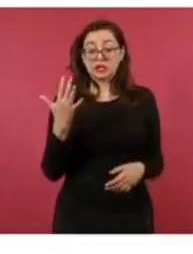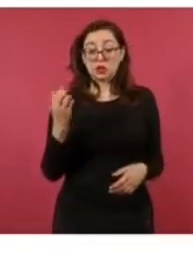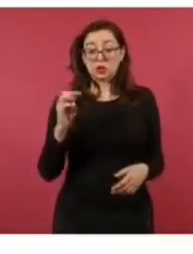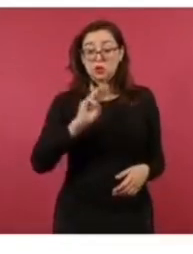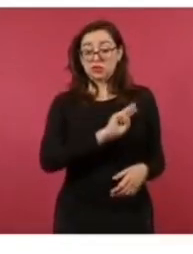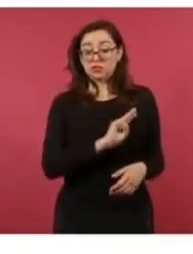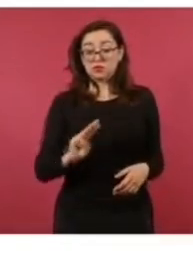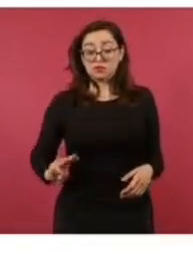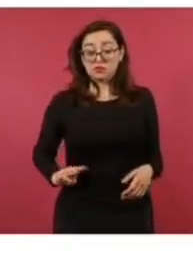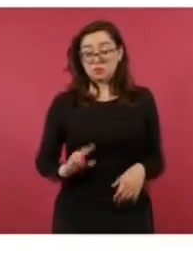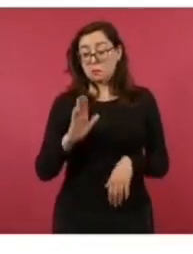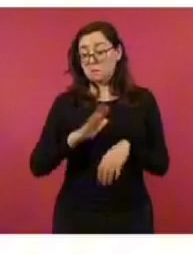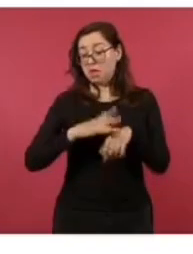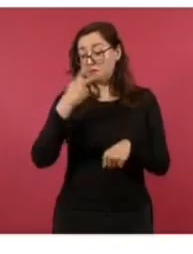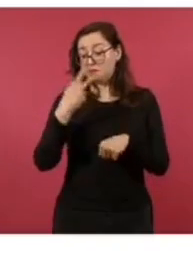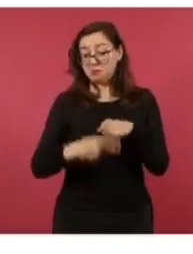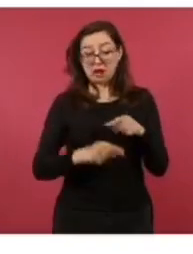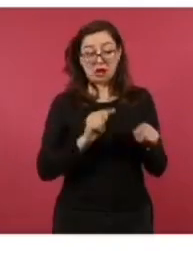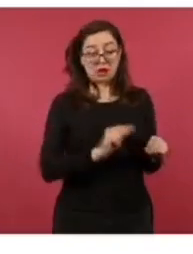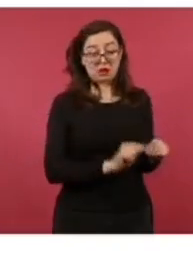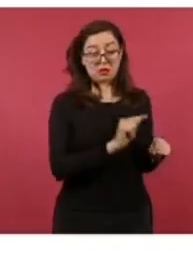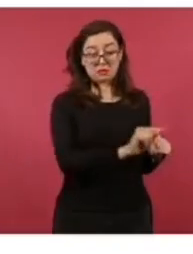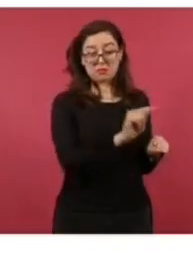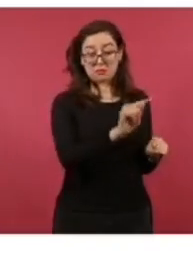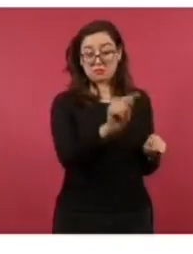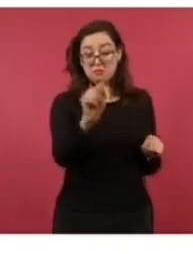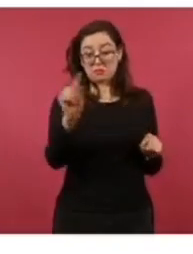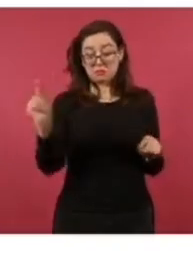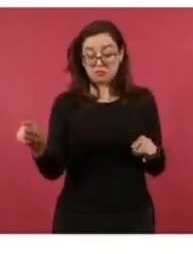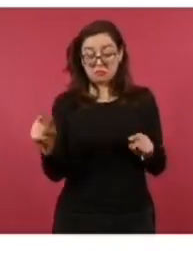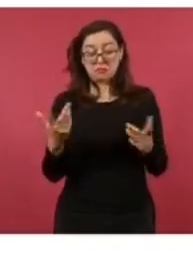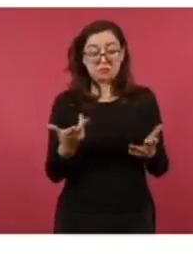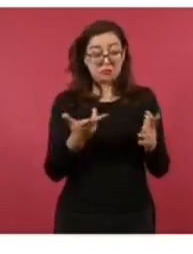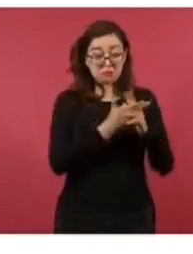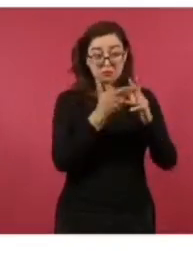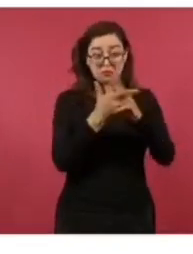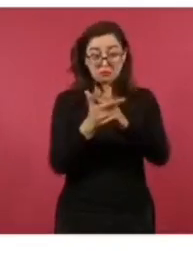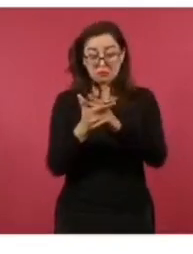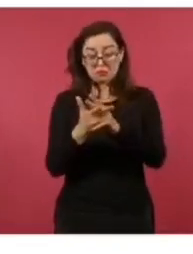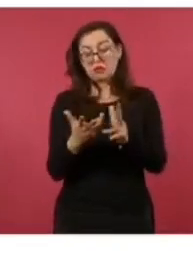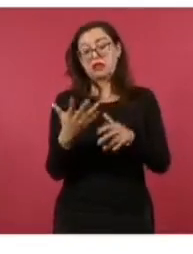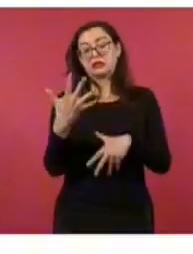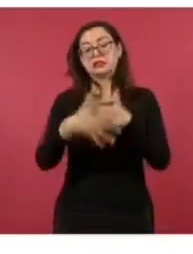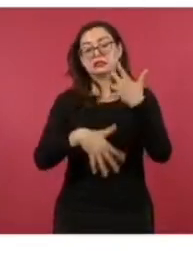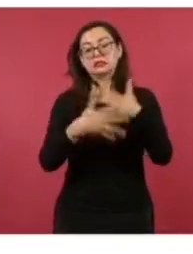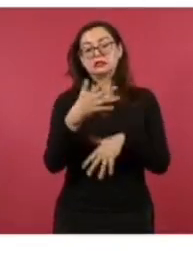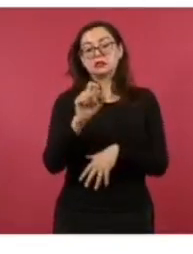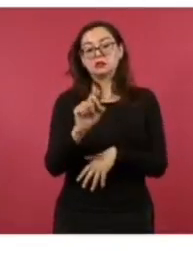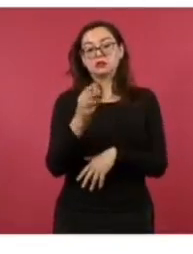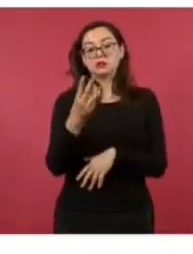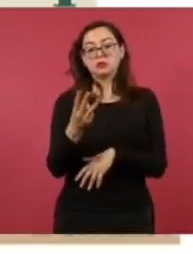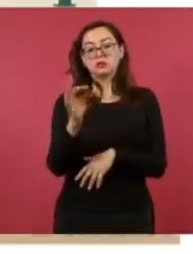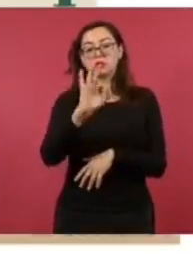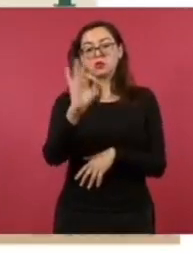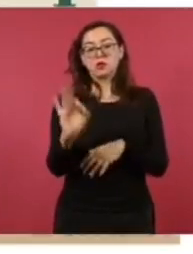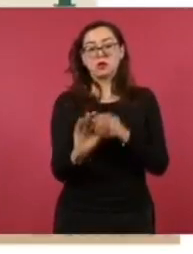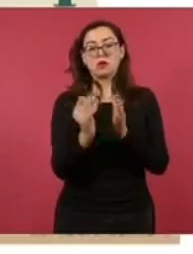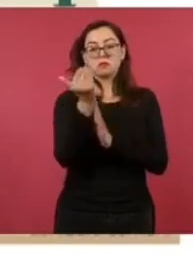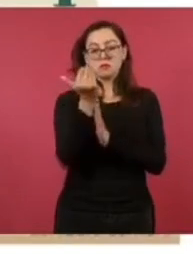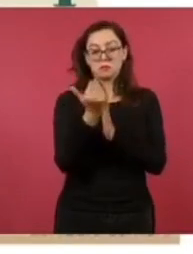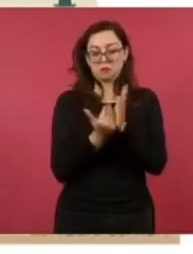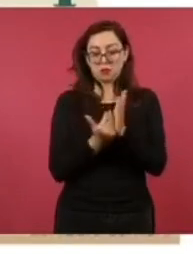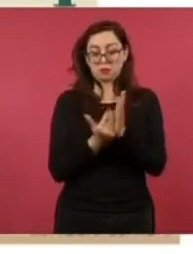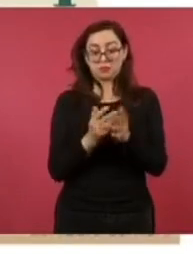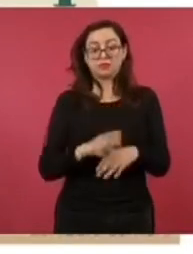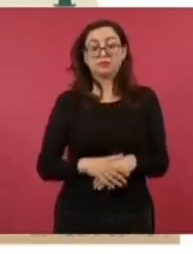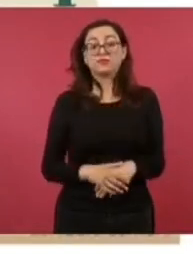prioritarios es una disminución del 15.3 por adelante en la mayoría de los delitos